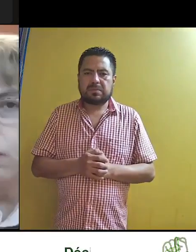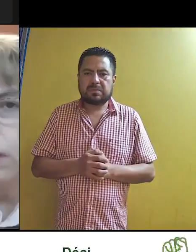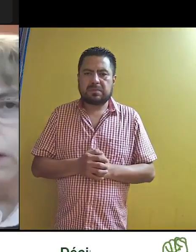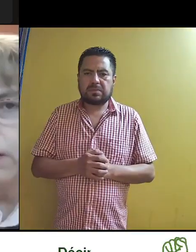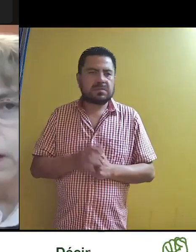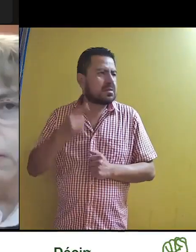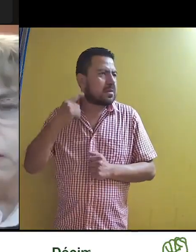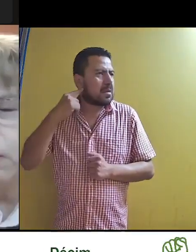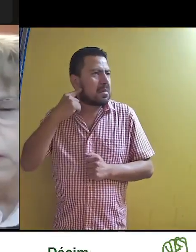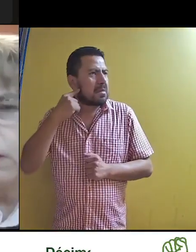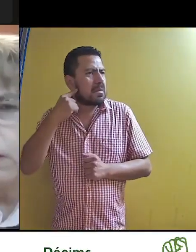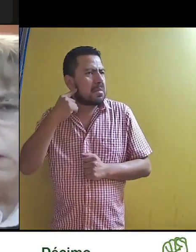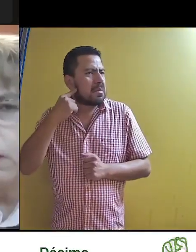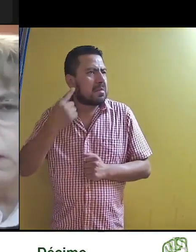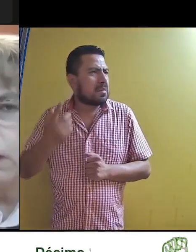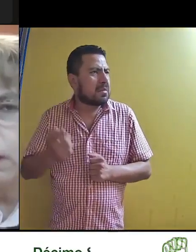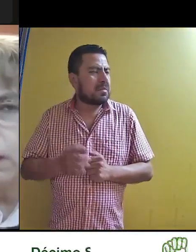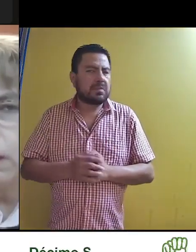Su audio, magistrado.